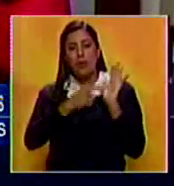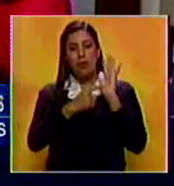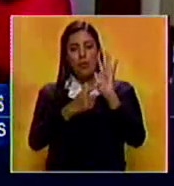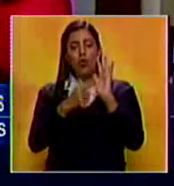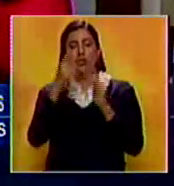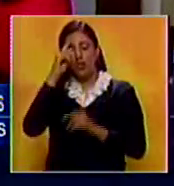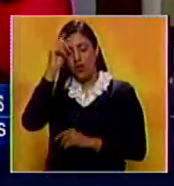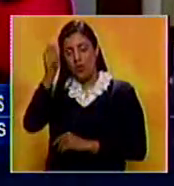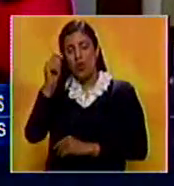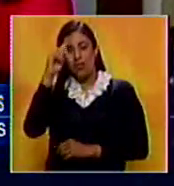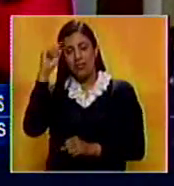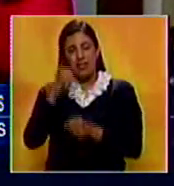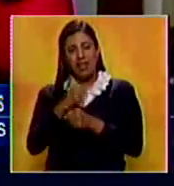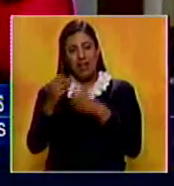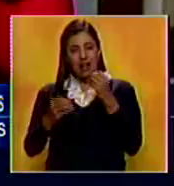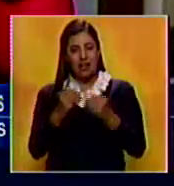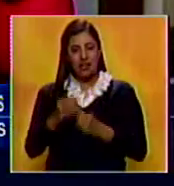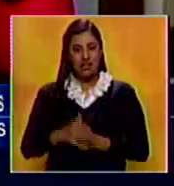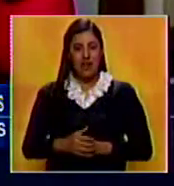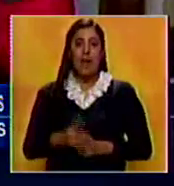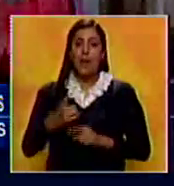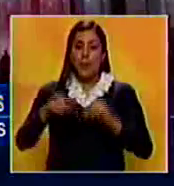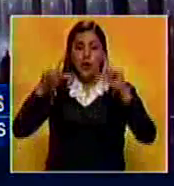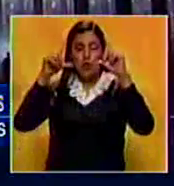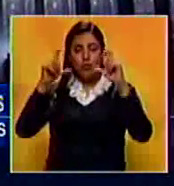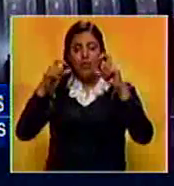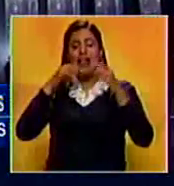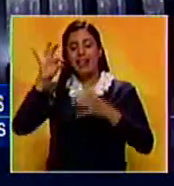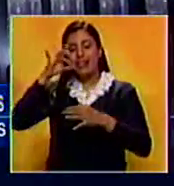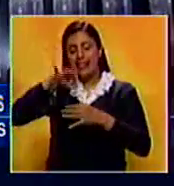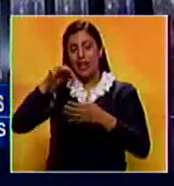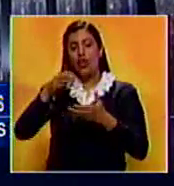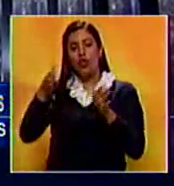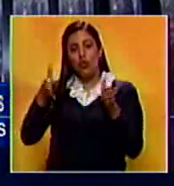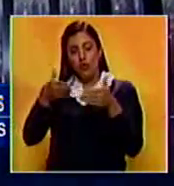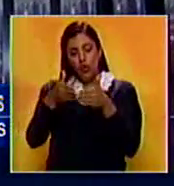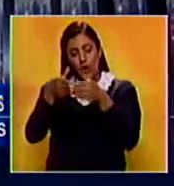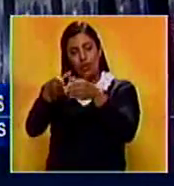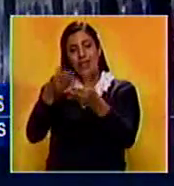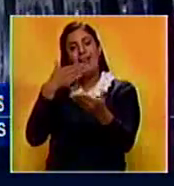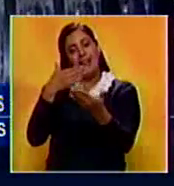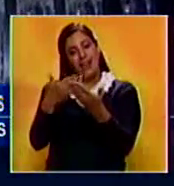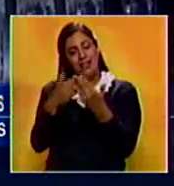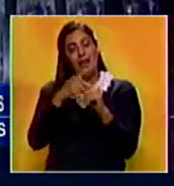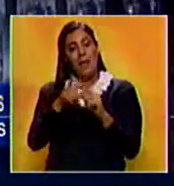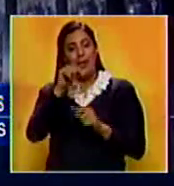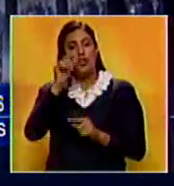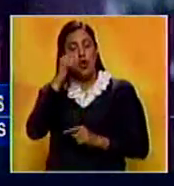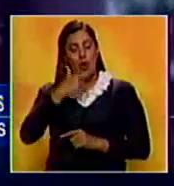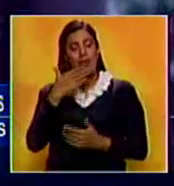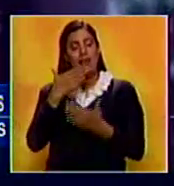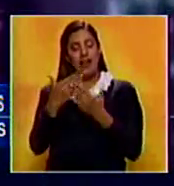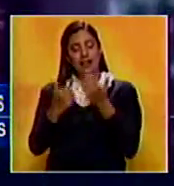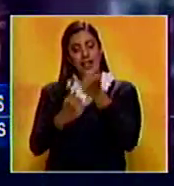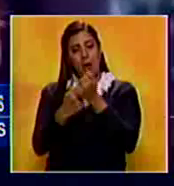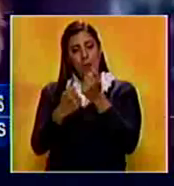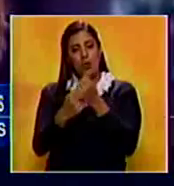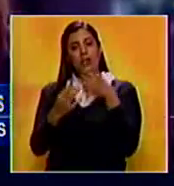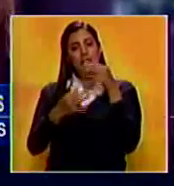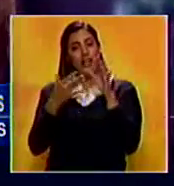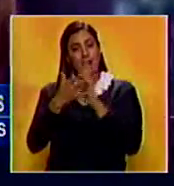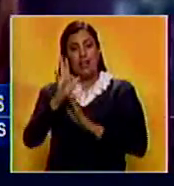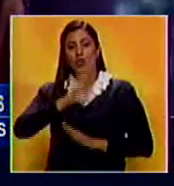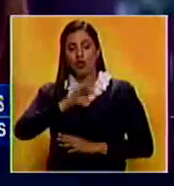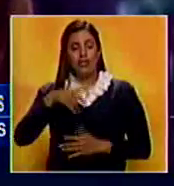mostrarles su admiración por el trabajo realizado. Se tomaron un té y les llevó una torta a modo de agradecimiento. Estos hombres agradecieron el apoyo y aseguraron